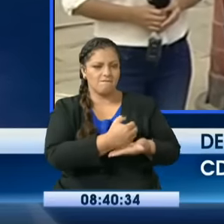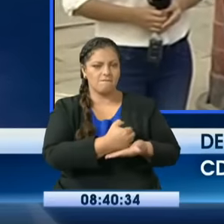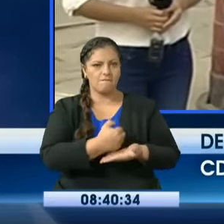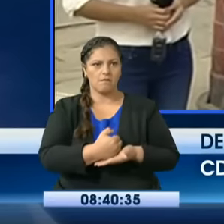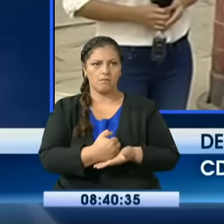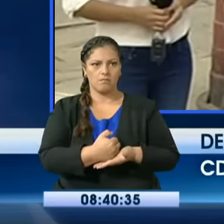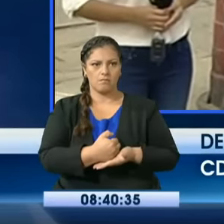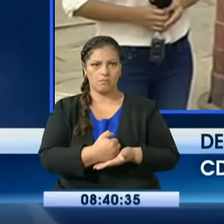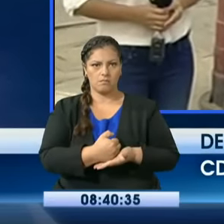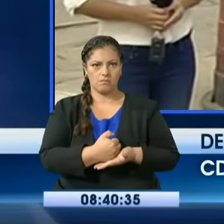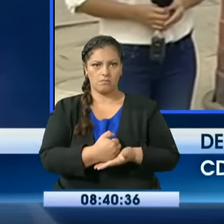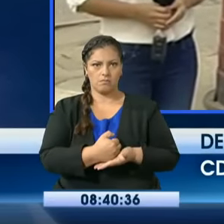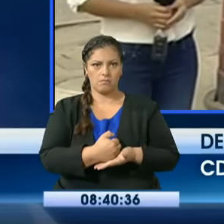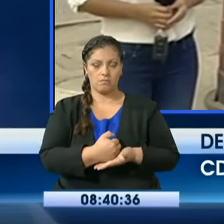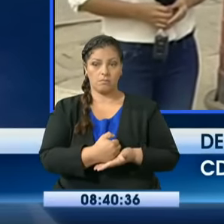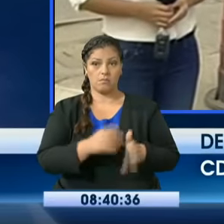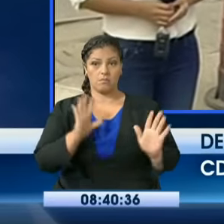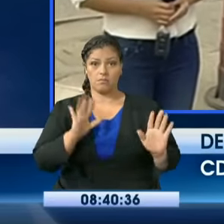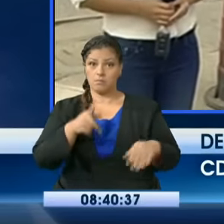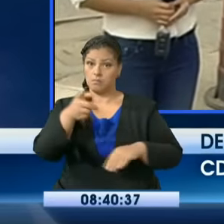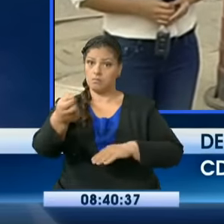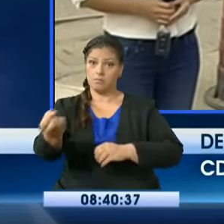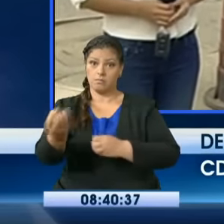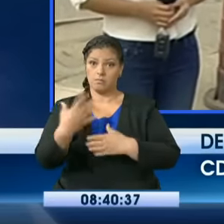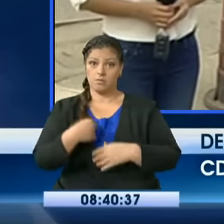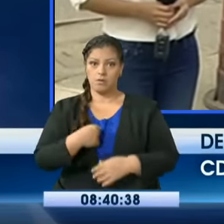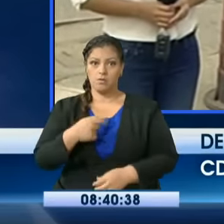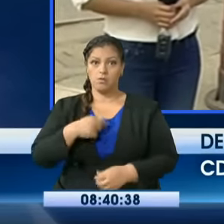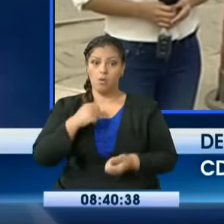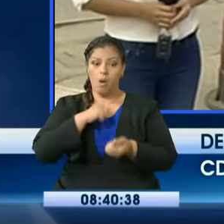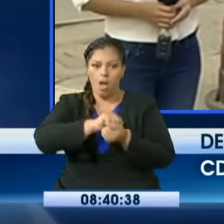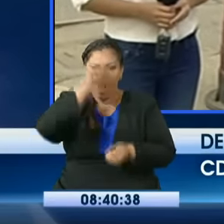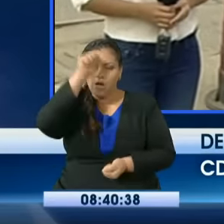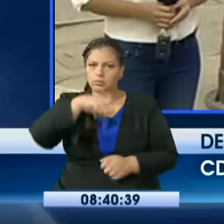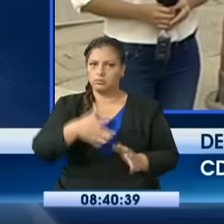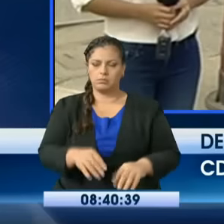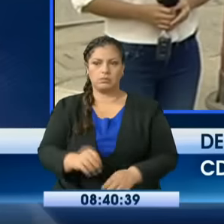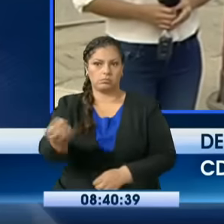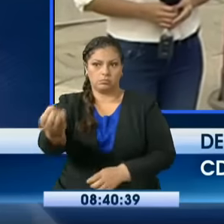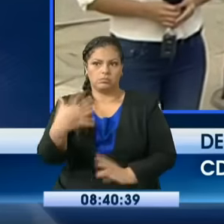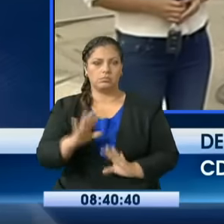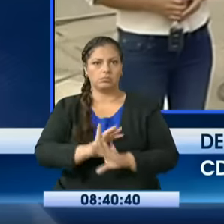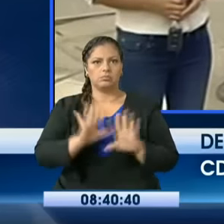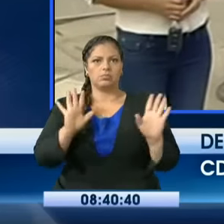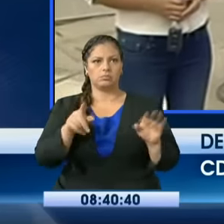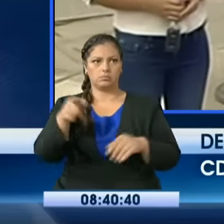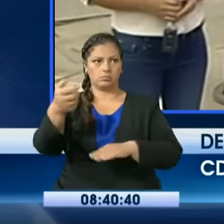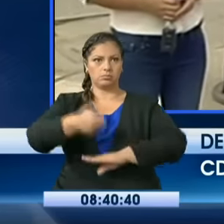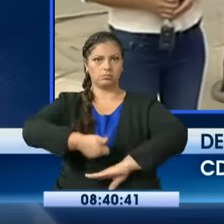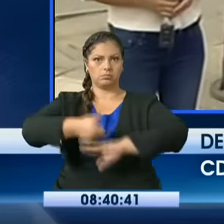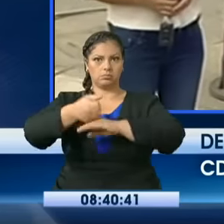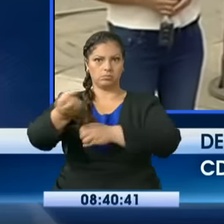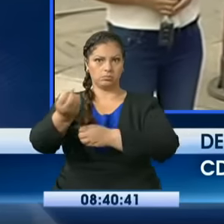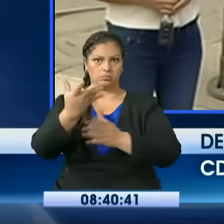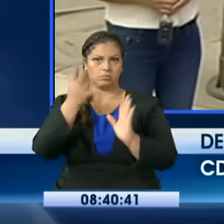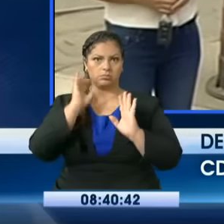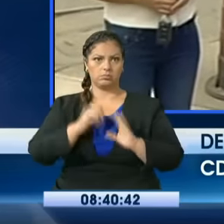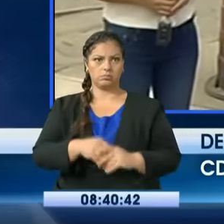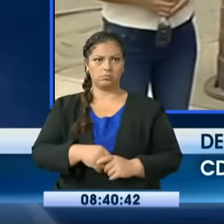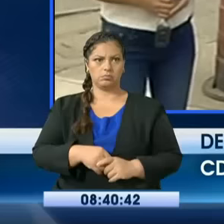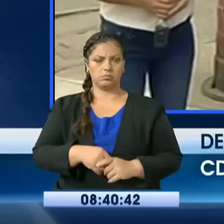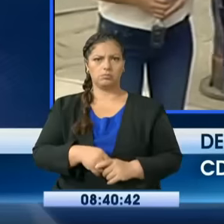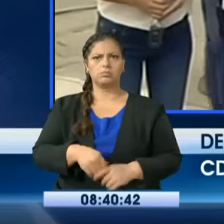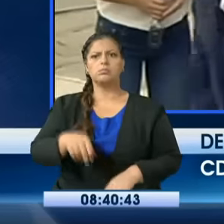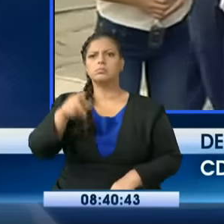se estaría lucrando, según lo que dice el señor coronel, de un permiso municipal o de los bienes municipales, que son las calles de